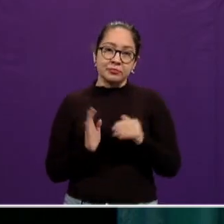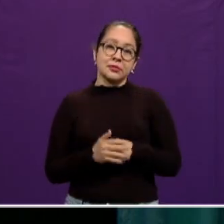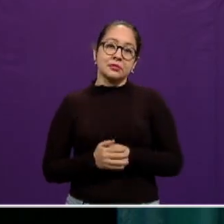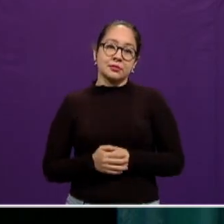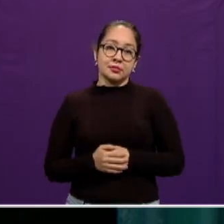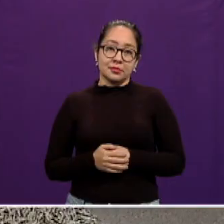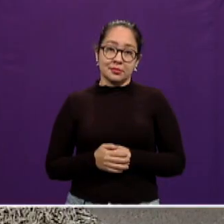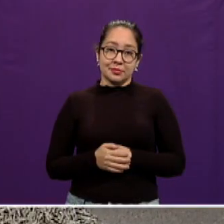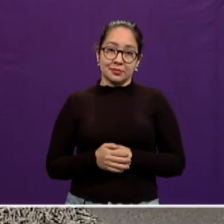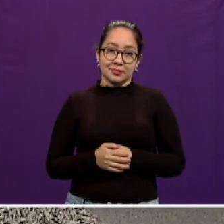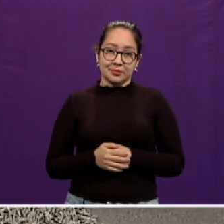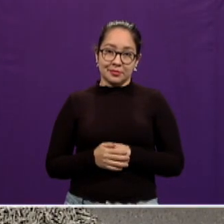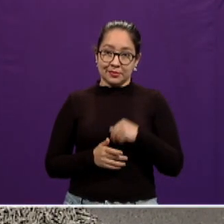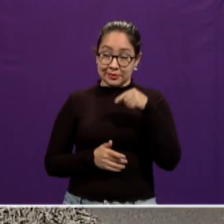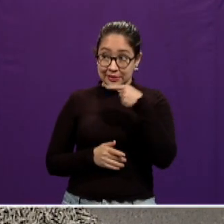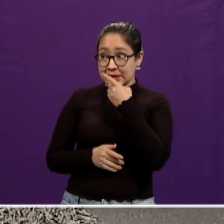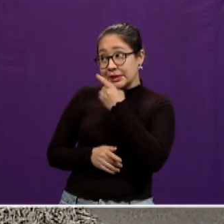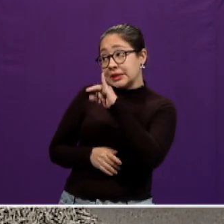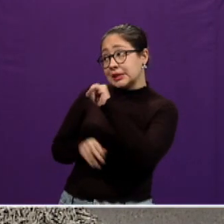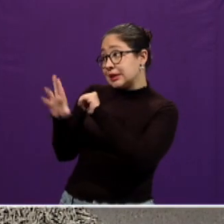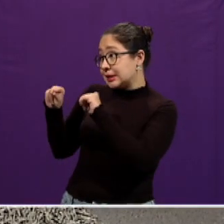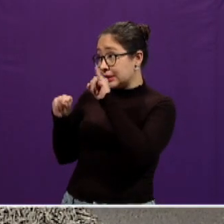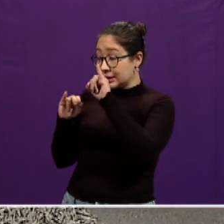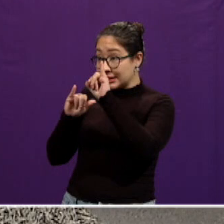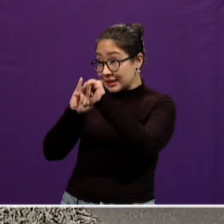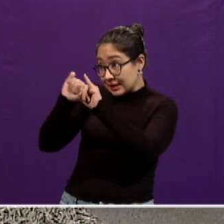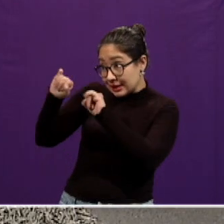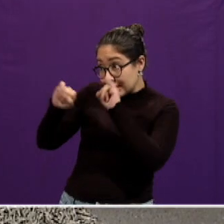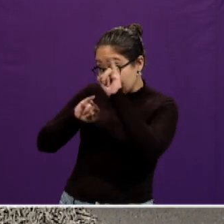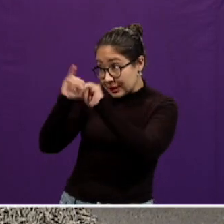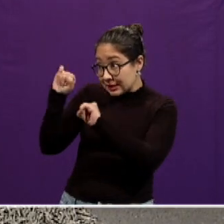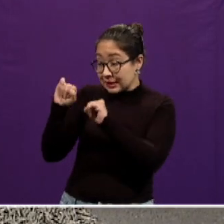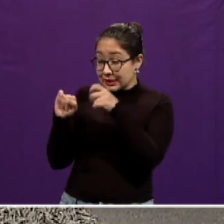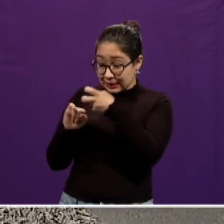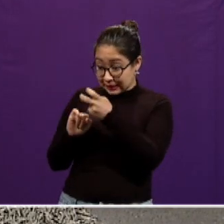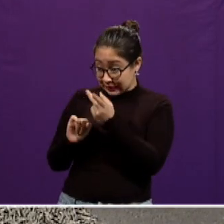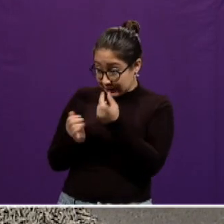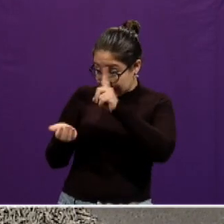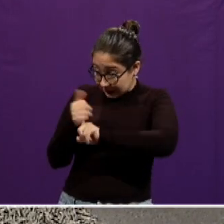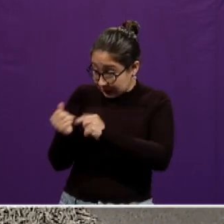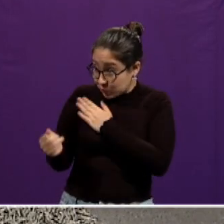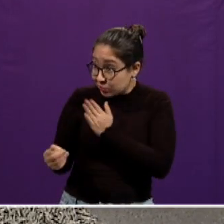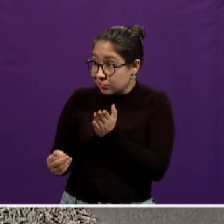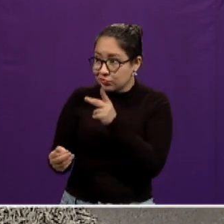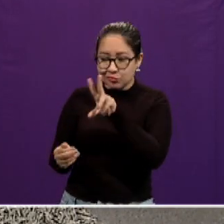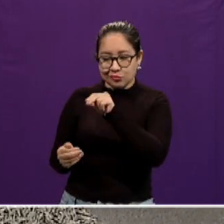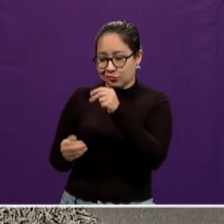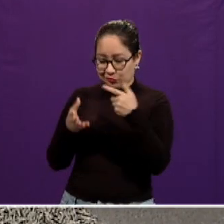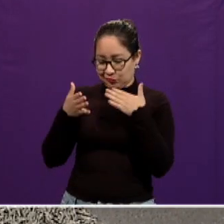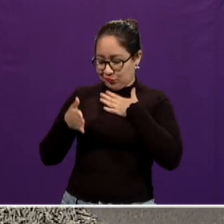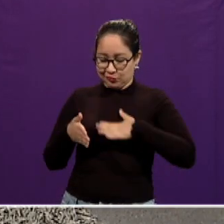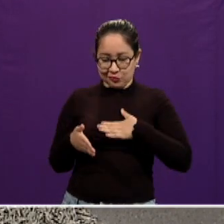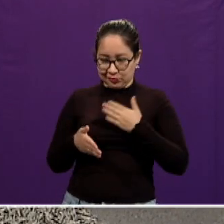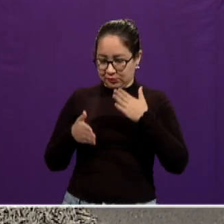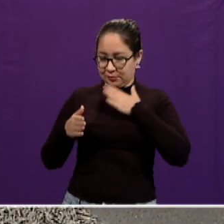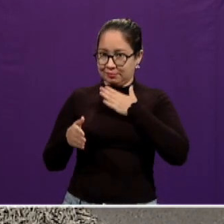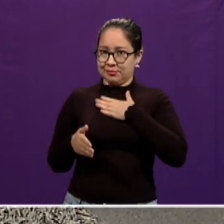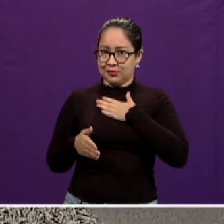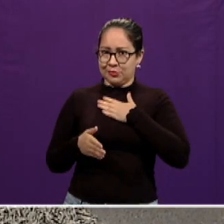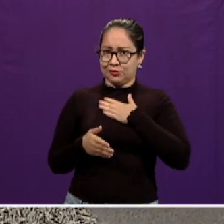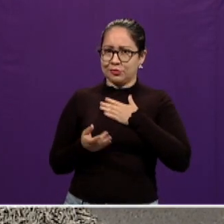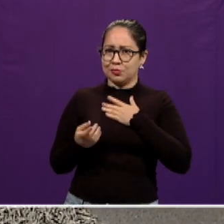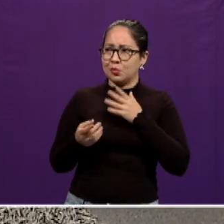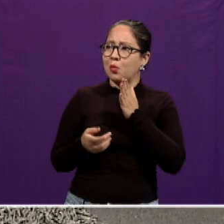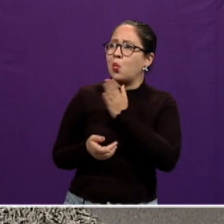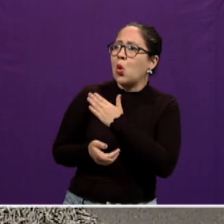Ser buena. Eso no es ser buena, porque de entrada no eres buena contigo. Eres injusta contigo, ¿no? Sí. Entonces, ¿dónde está lo